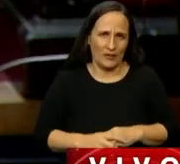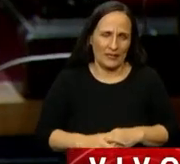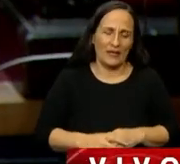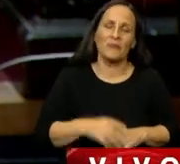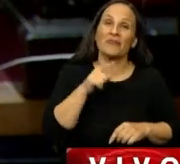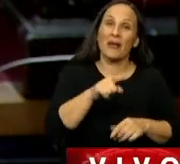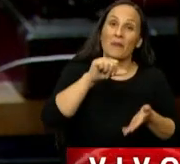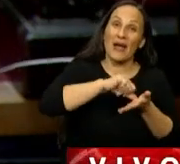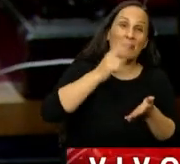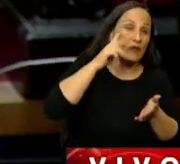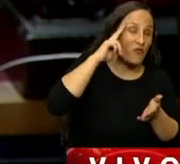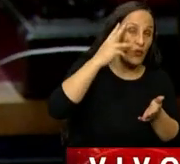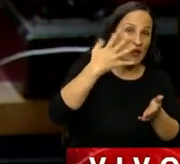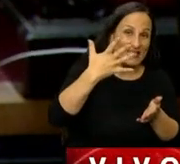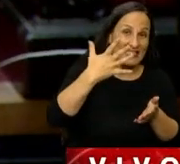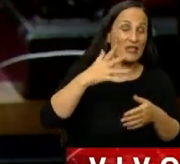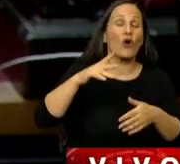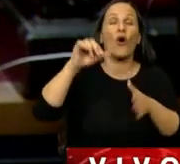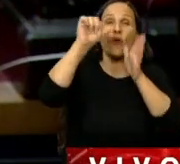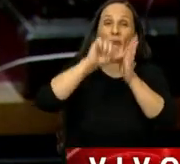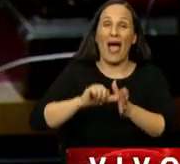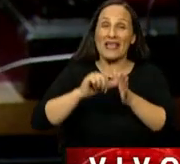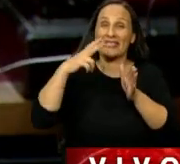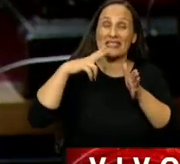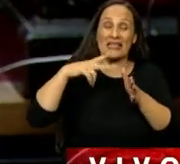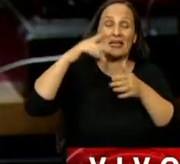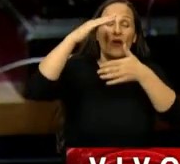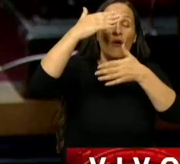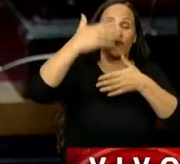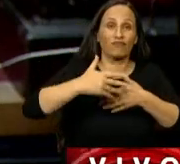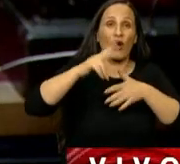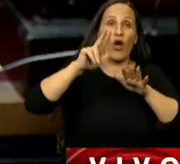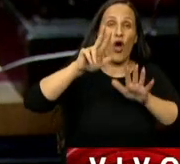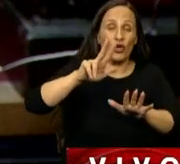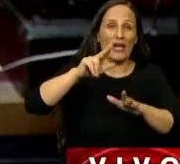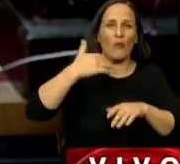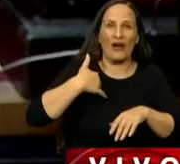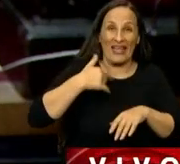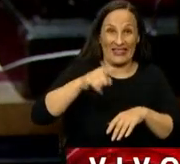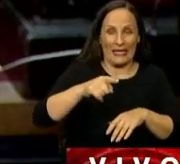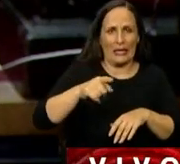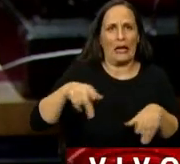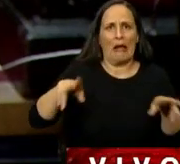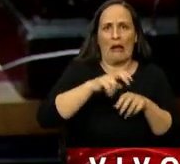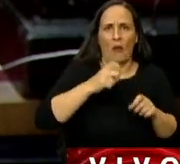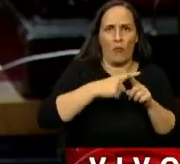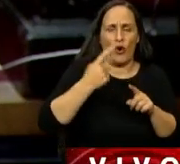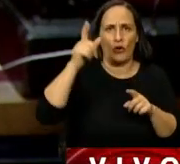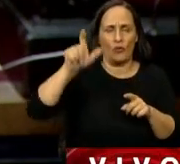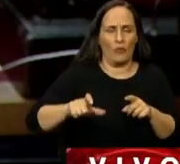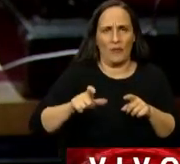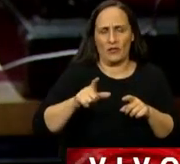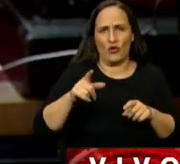del 45, que era el octavo país más rico del mundo, que tenía un PBI per cápita 4 veces más grande que el Brasil, ya nos igualaron,